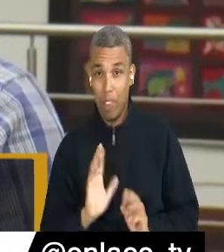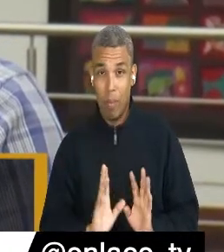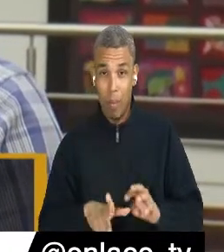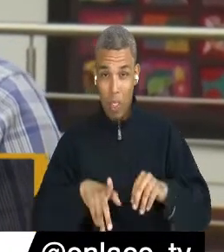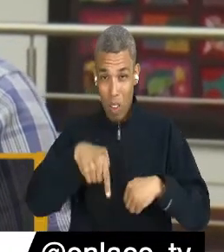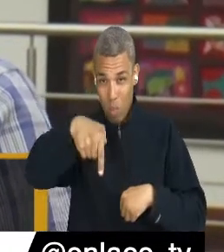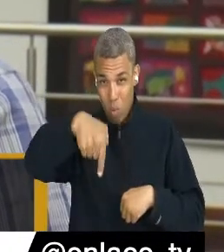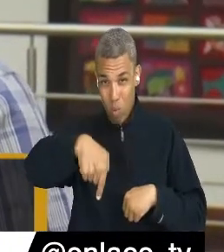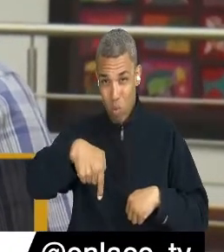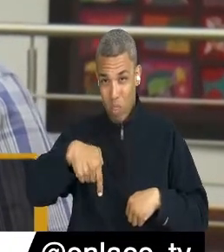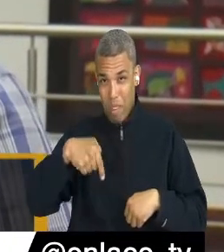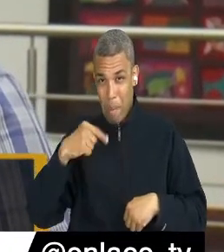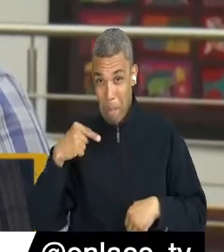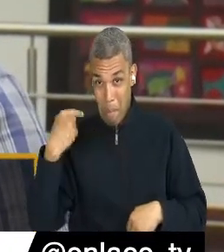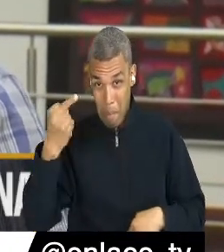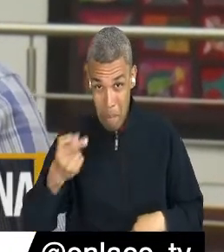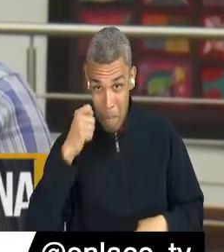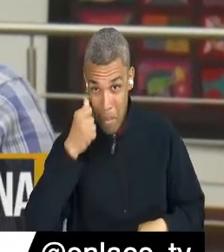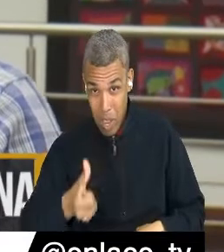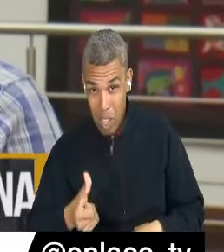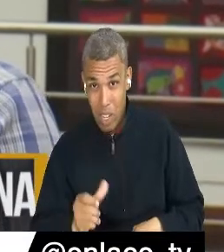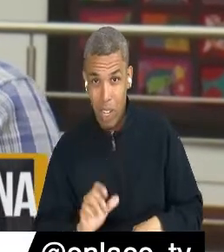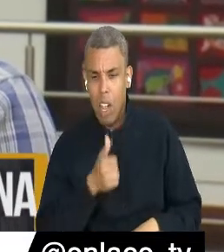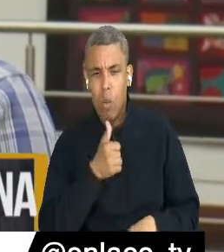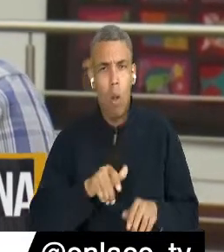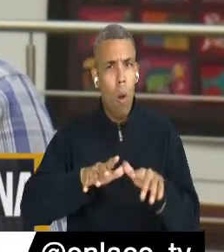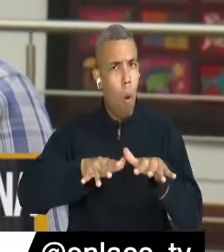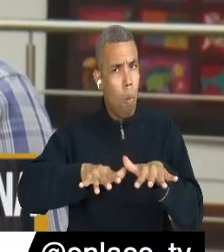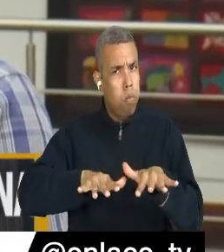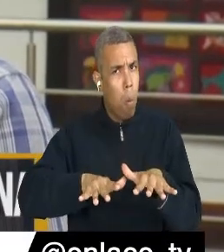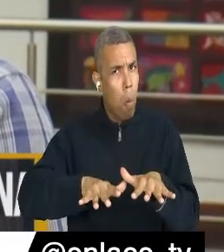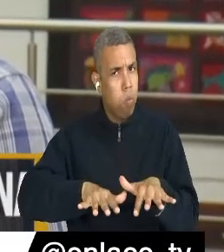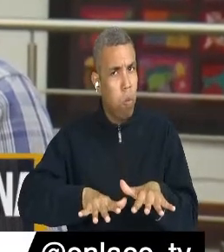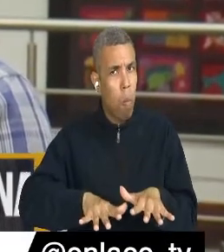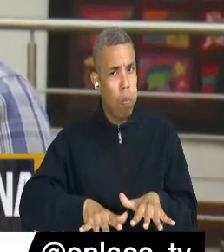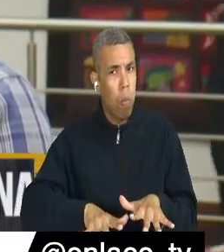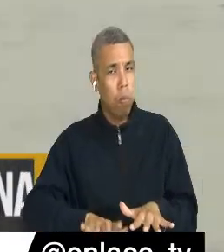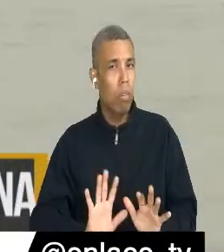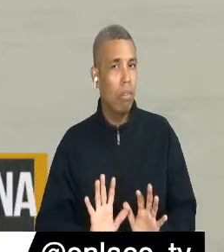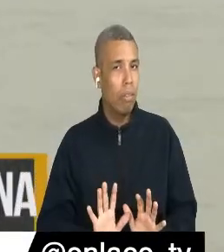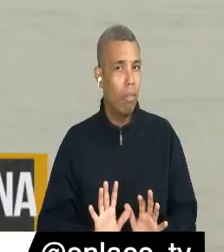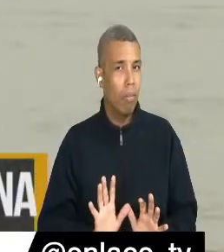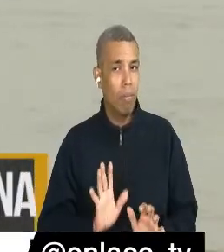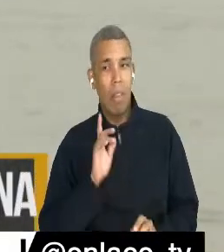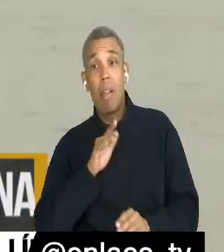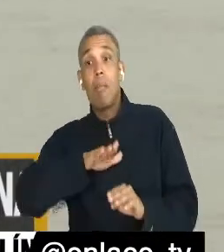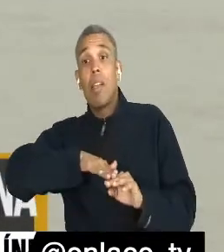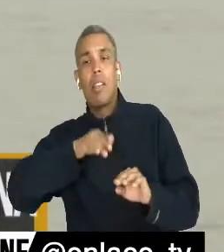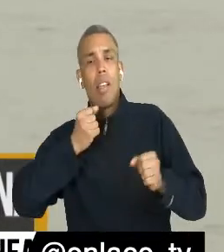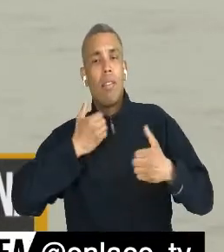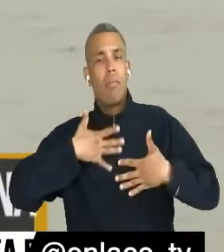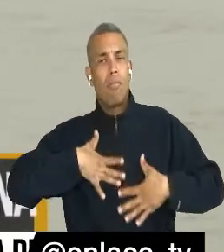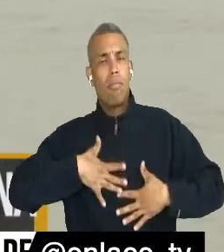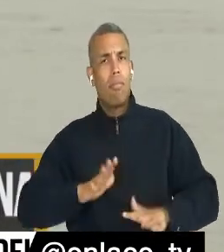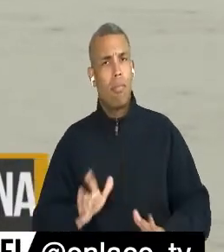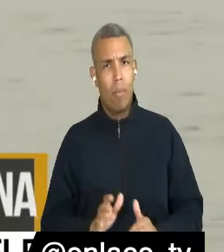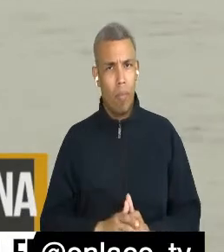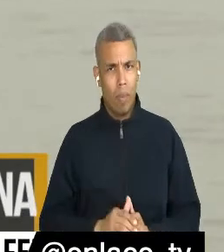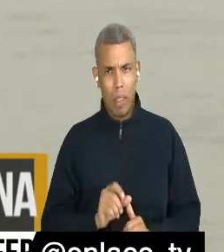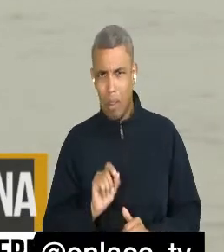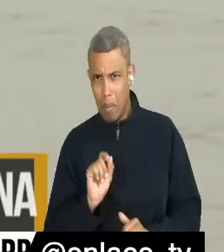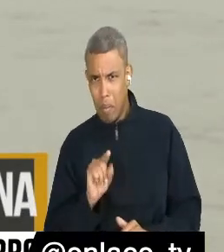o mañana, dependiendo del comportamiento del río, bajar la alerta naranja a alerta amarilla. ¿Se descarta con eso entonces